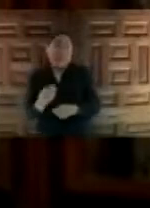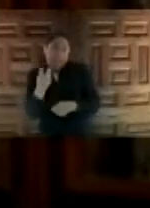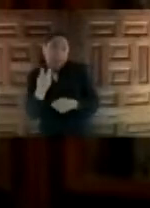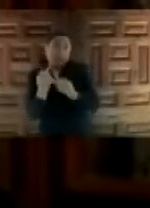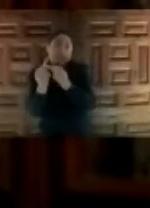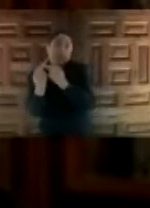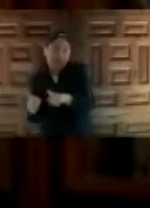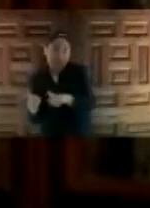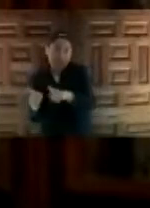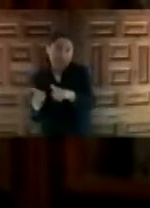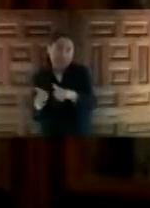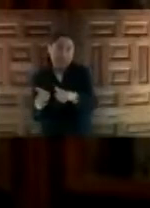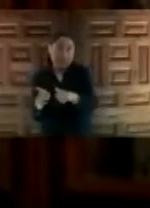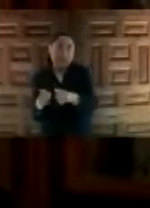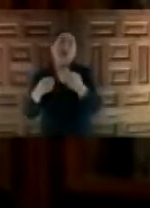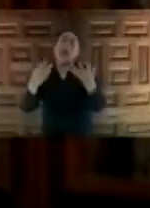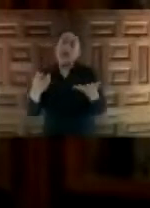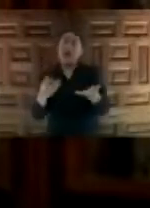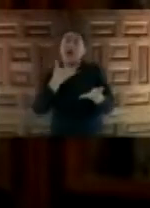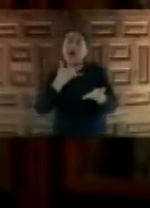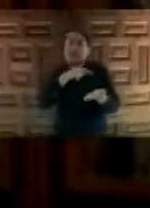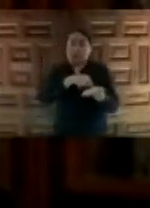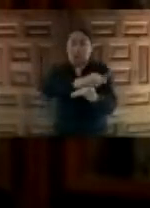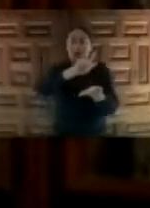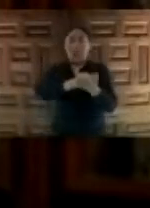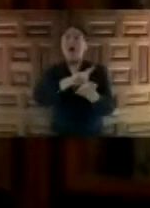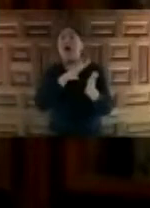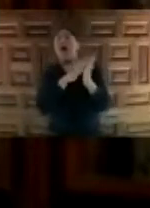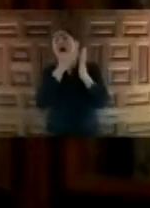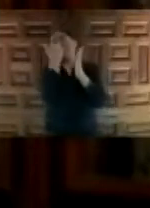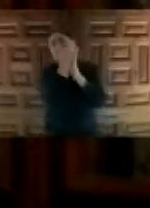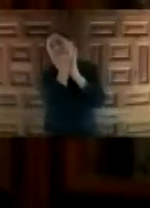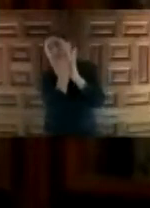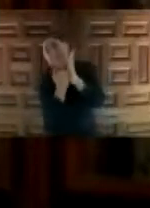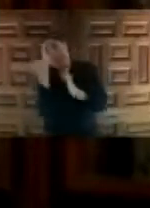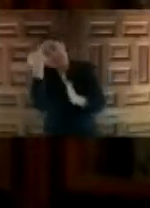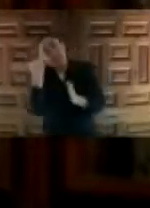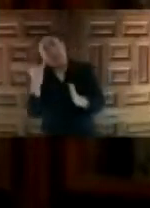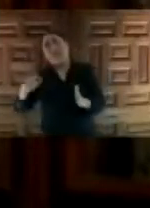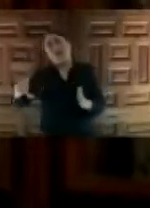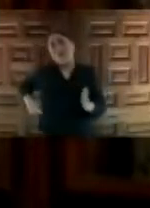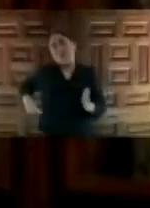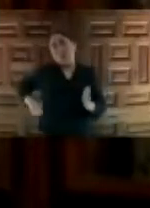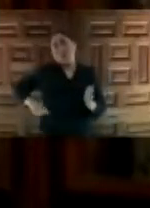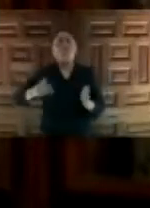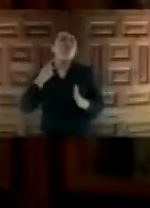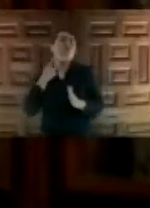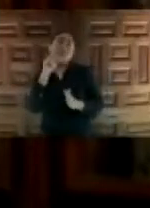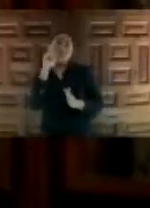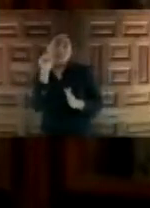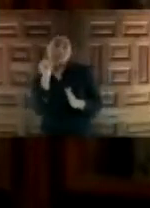proceso distinto. Entonces, tenemos una ley con 29 criterios de política pública, ya los han mencionado algunos de ellos